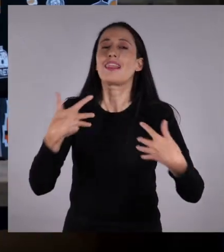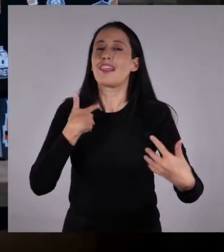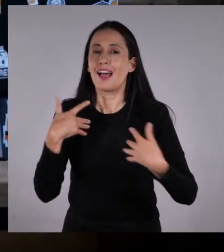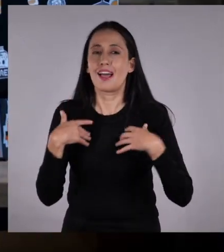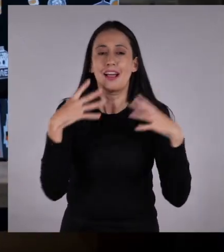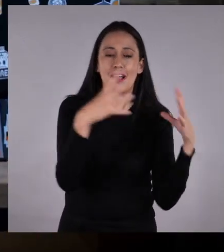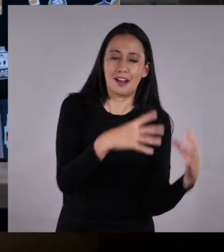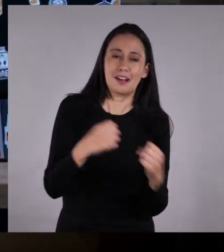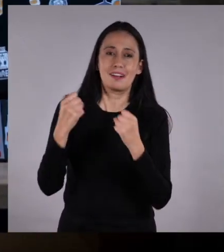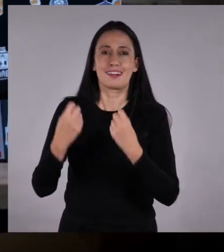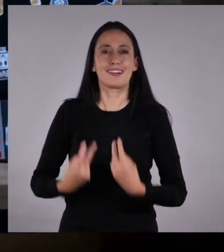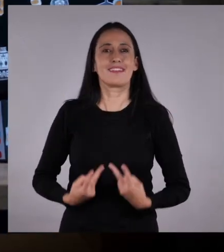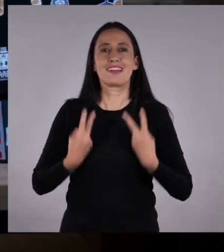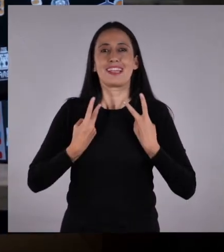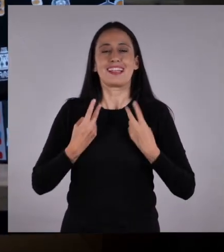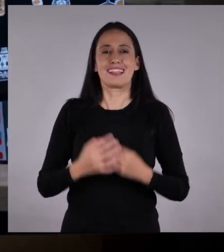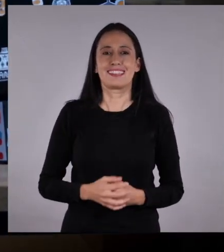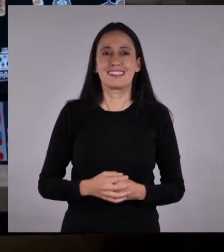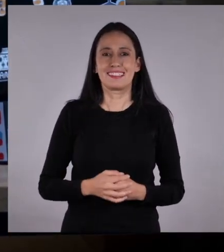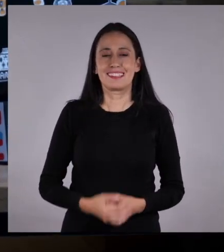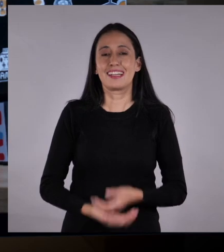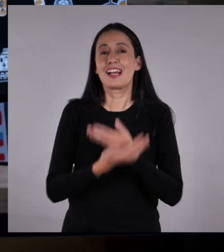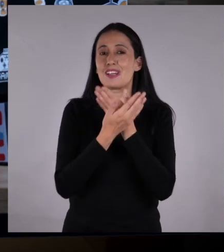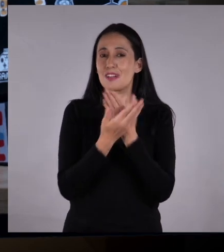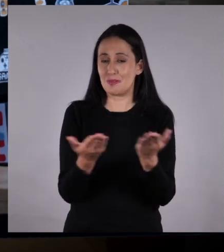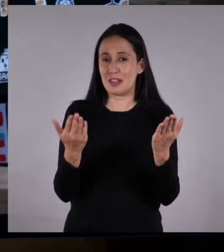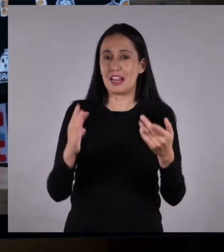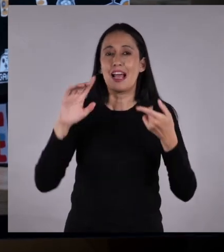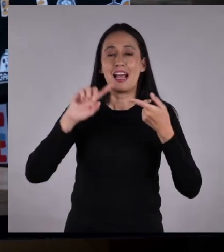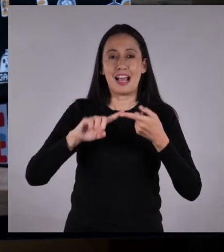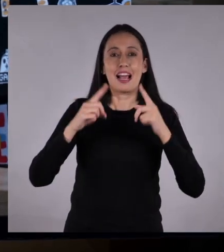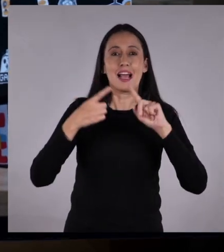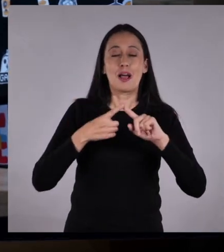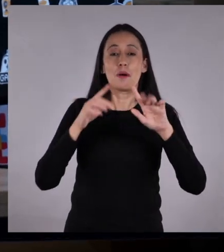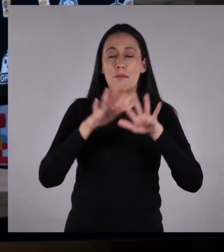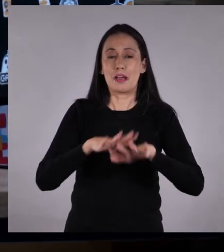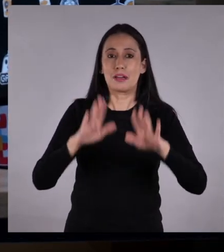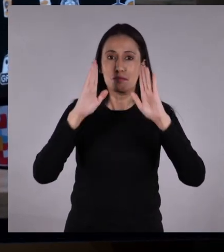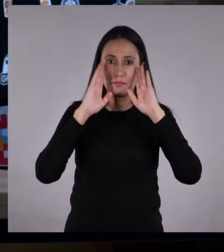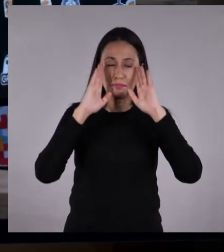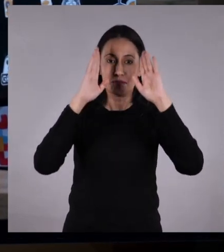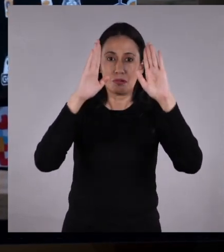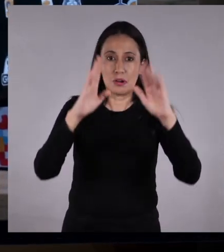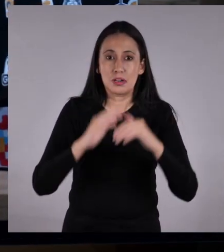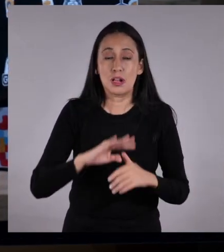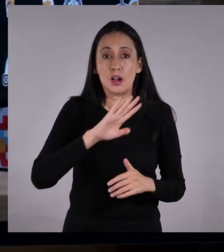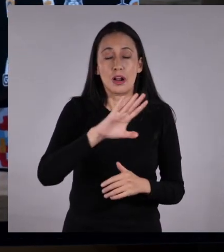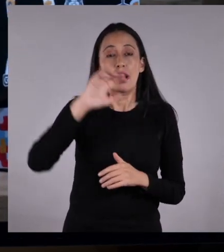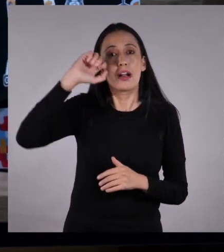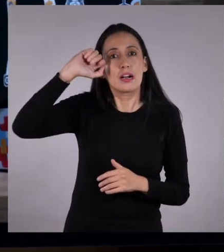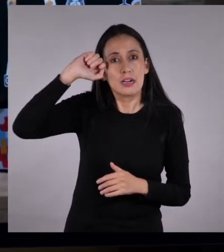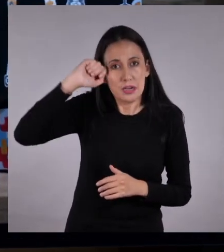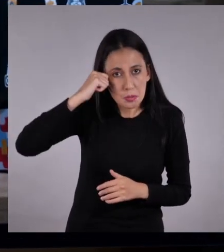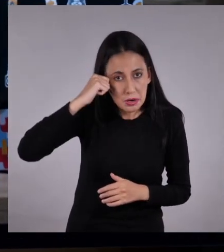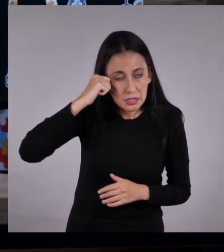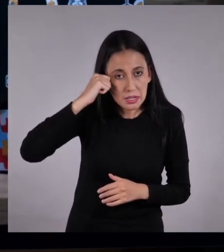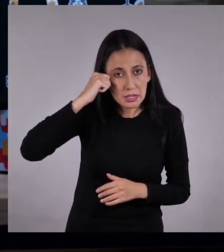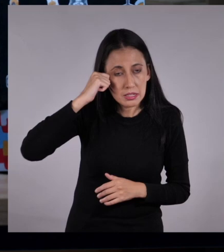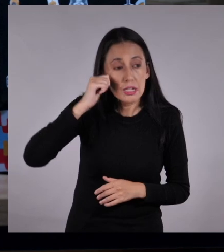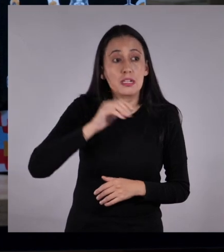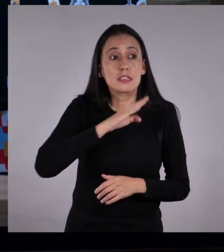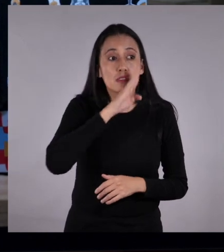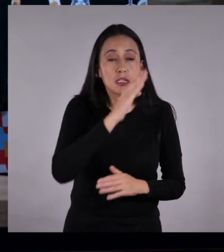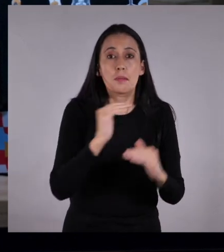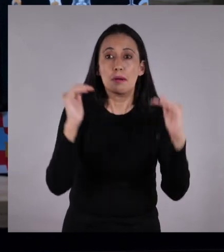qué bacán que nuestra amiga haya seguido ese camino. Pero recuerden, no necesariamente uno debe transformarse en un